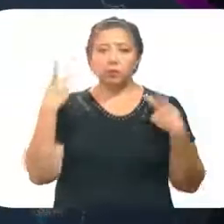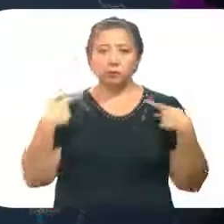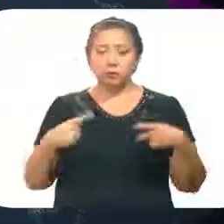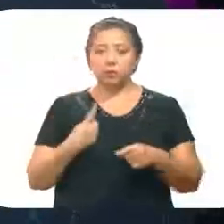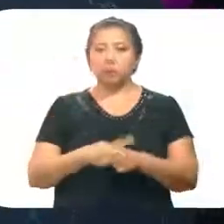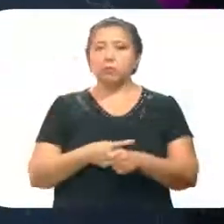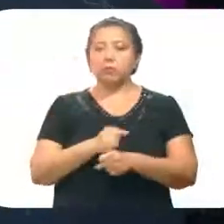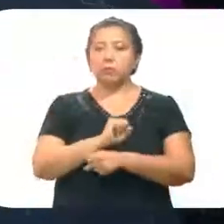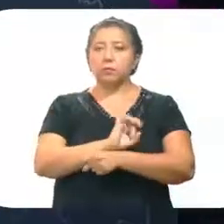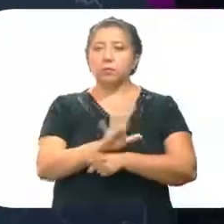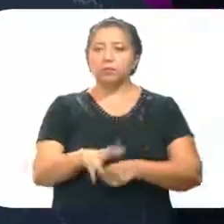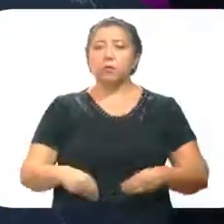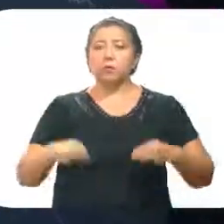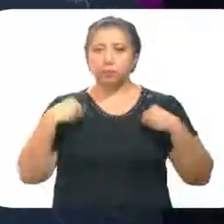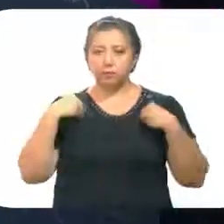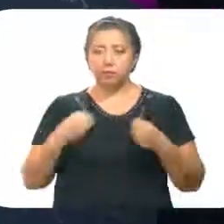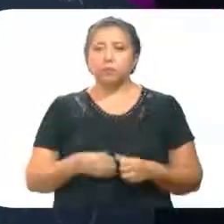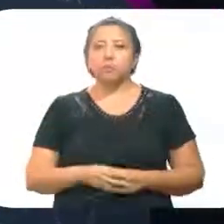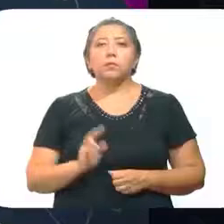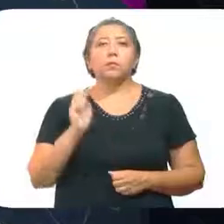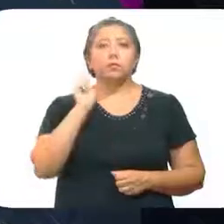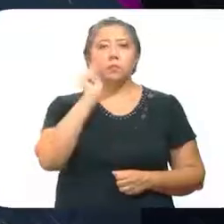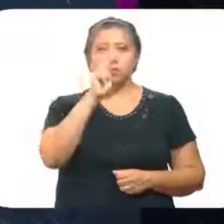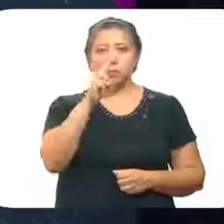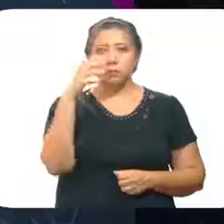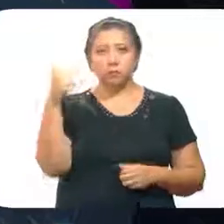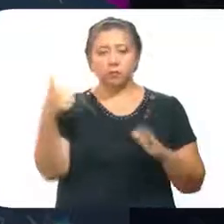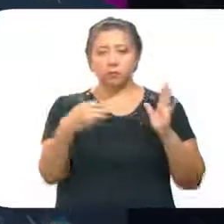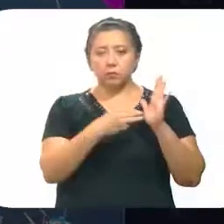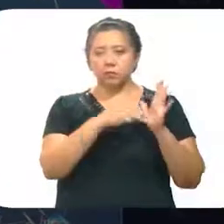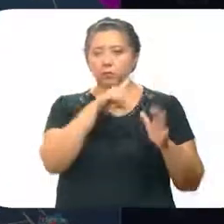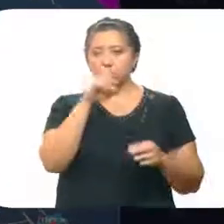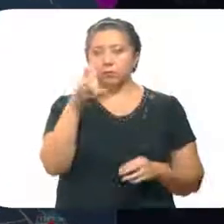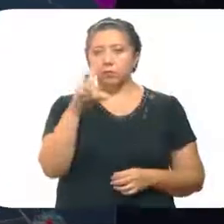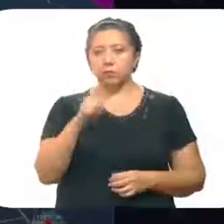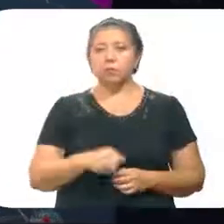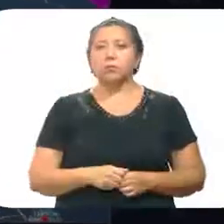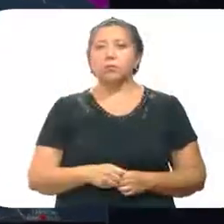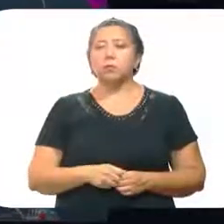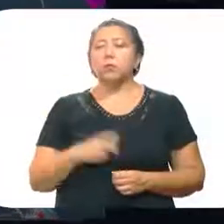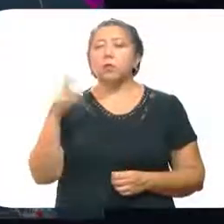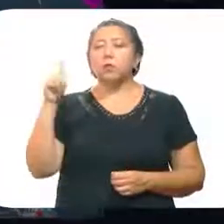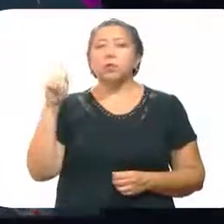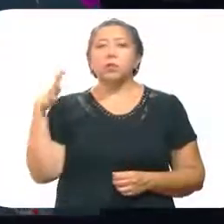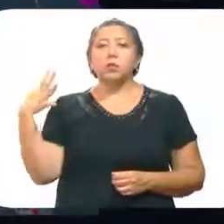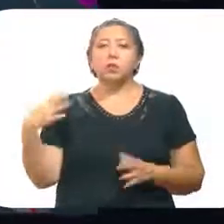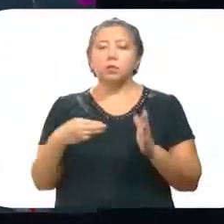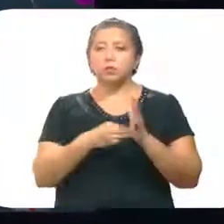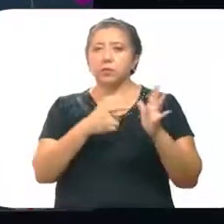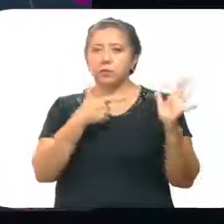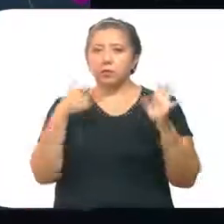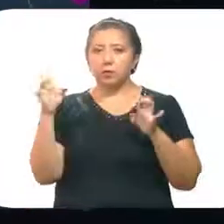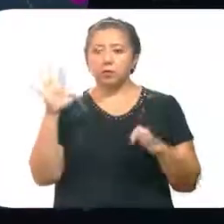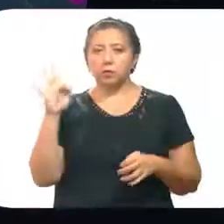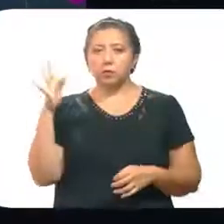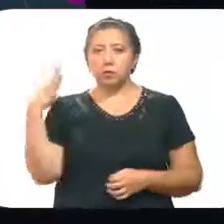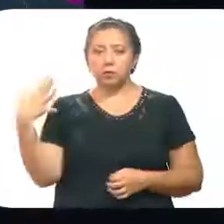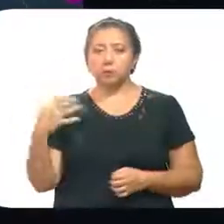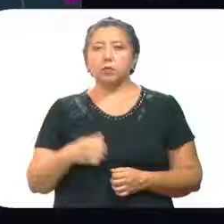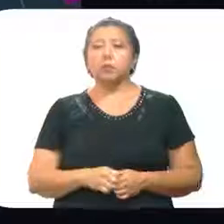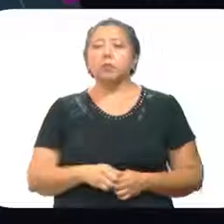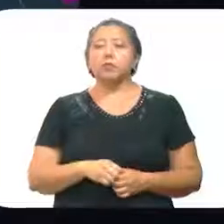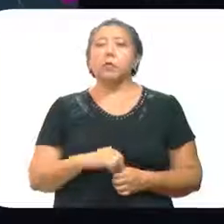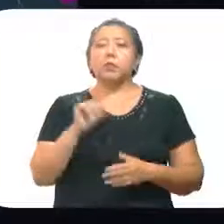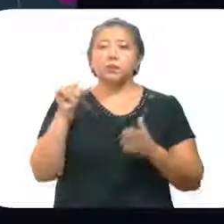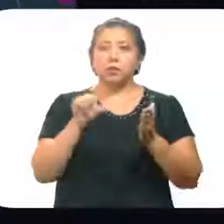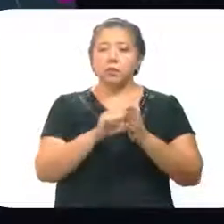personas contagiadas de coronavirus, que viven en la zona norte 6.130, en la zona oriente 5.745,